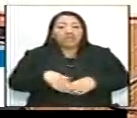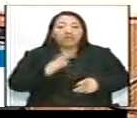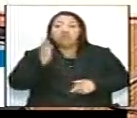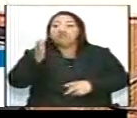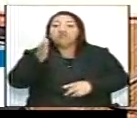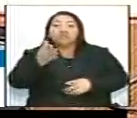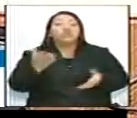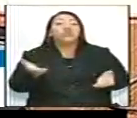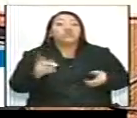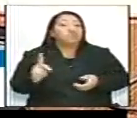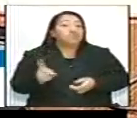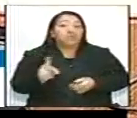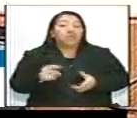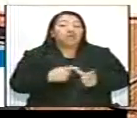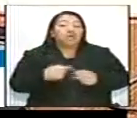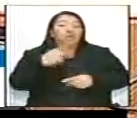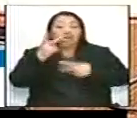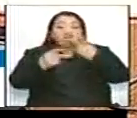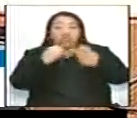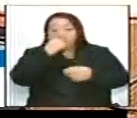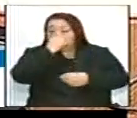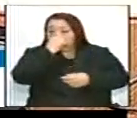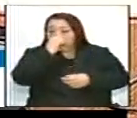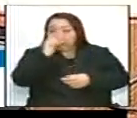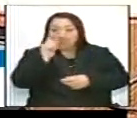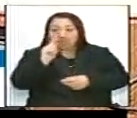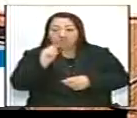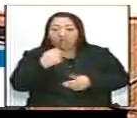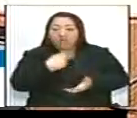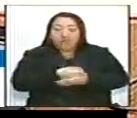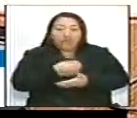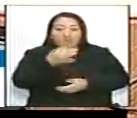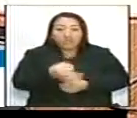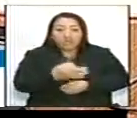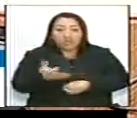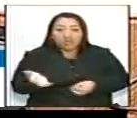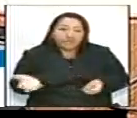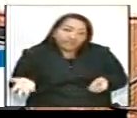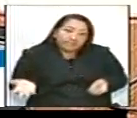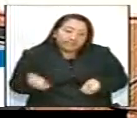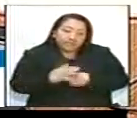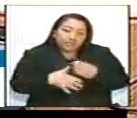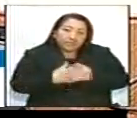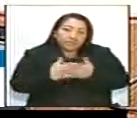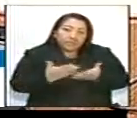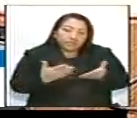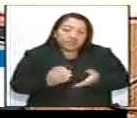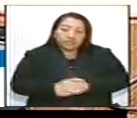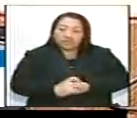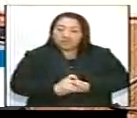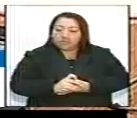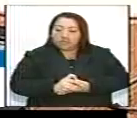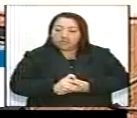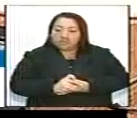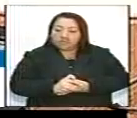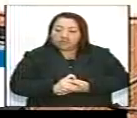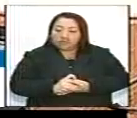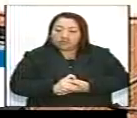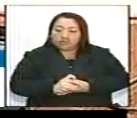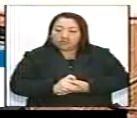estos niños, pues, ¿hubo visita o no hubo visita? ¿Se le paga o no se le paga? O sea, todas esas cositas que yo les estoy mencionando,